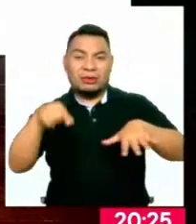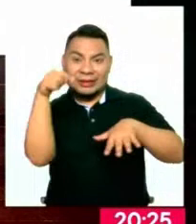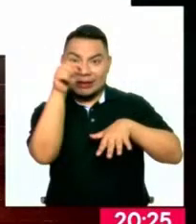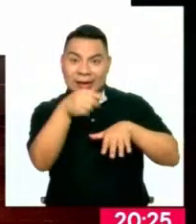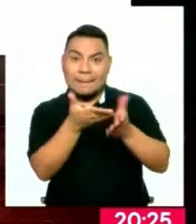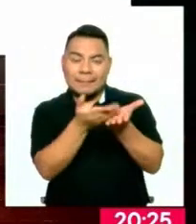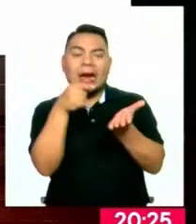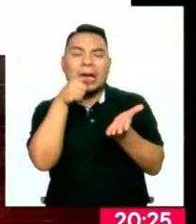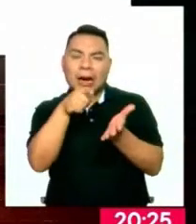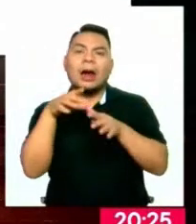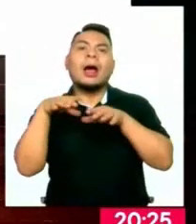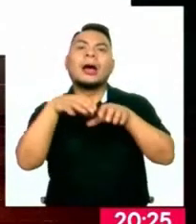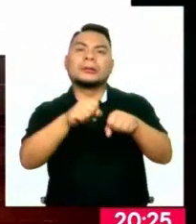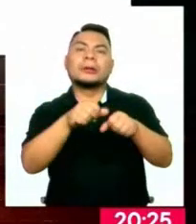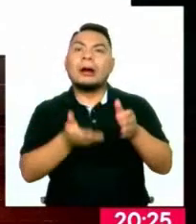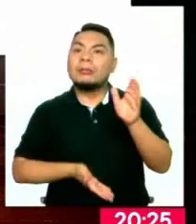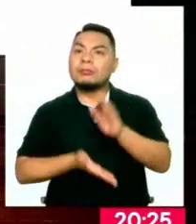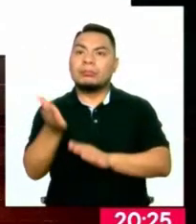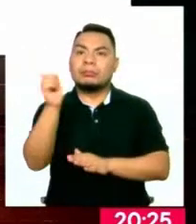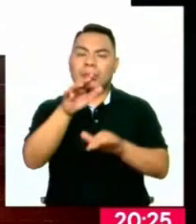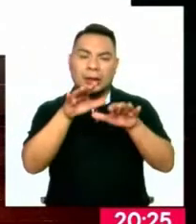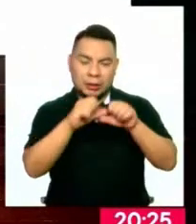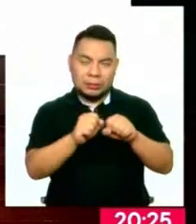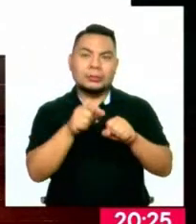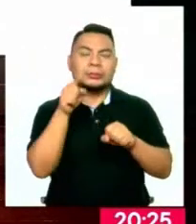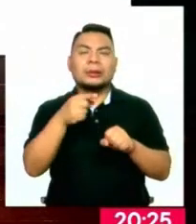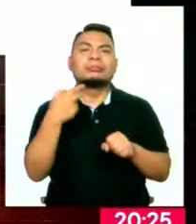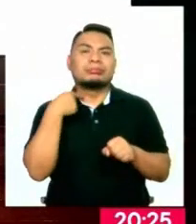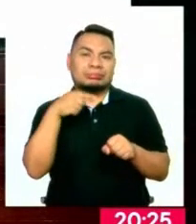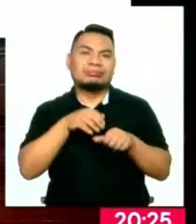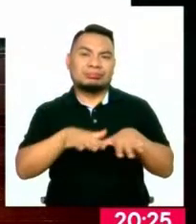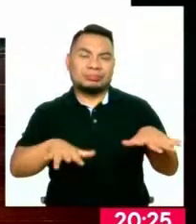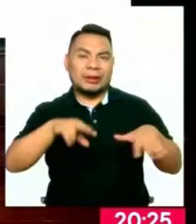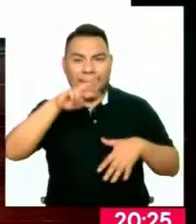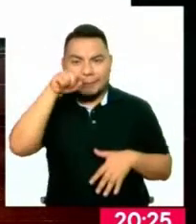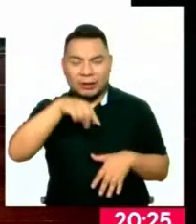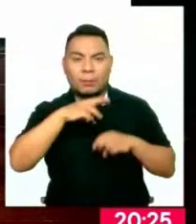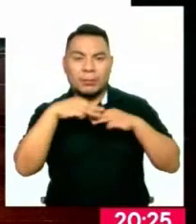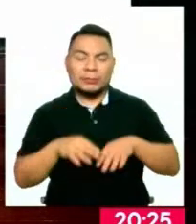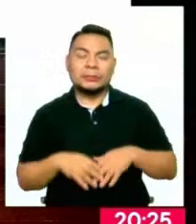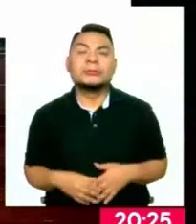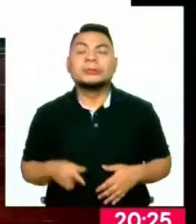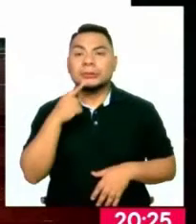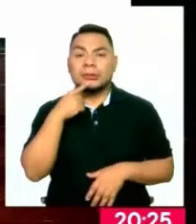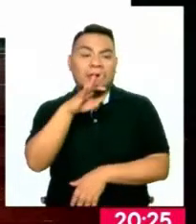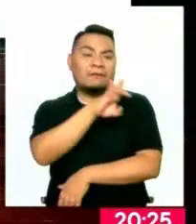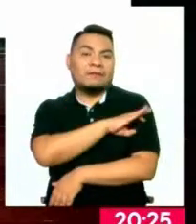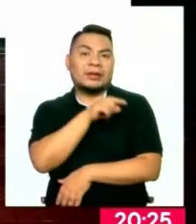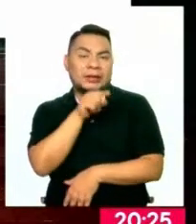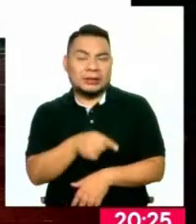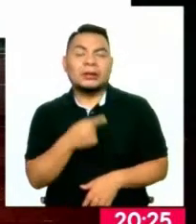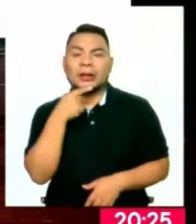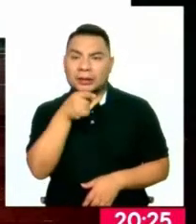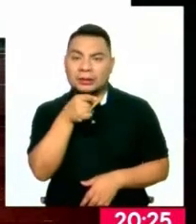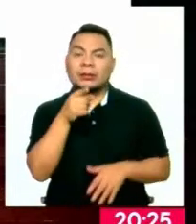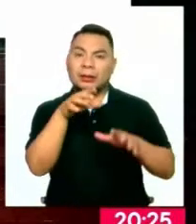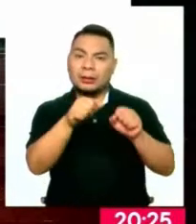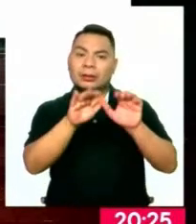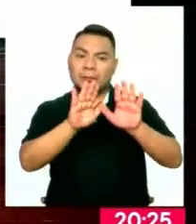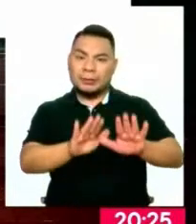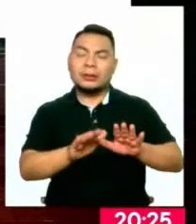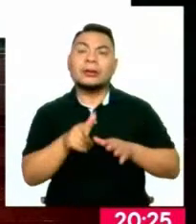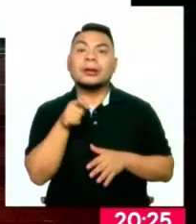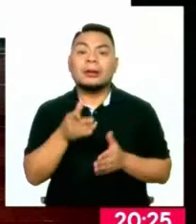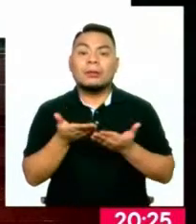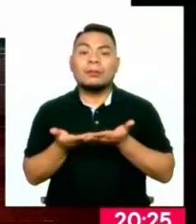Repsol que provocaron el derrame en el litoral peruano. Es lo último publicado por el Ministerio Público. Dice, cabe indicar que